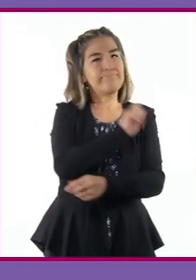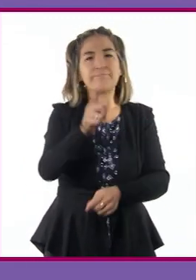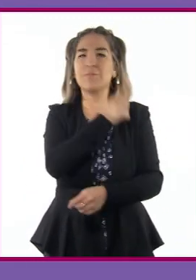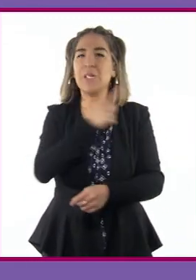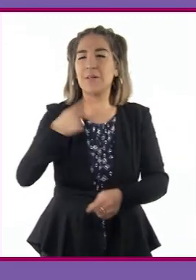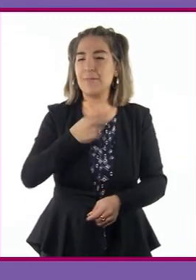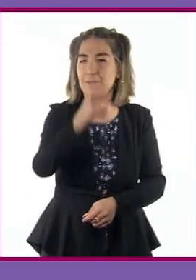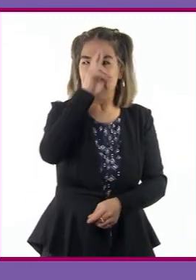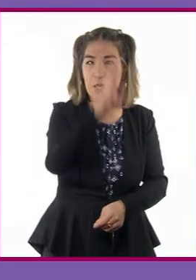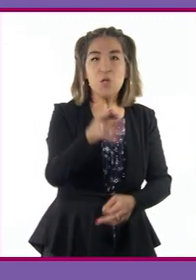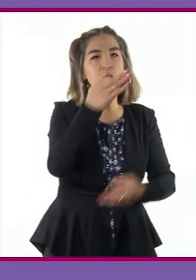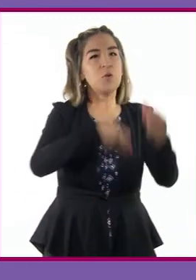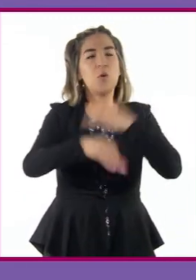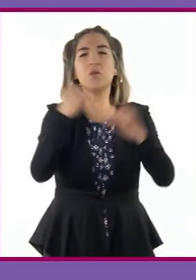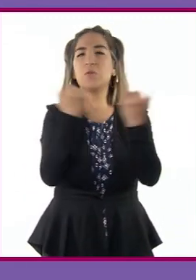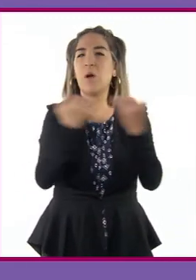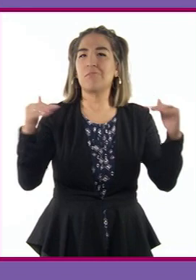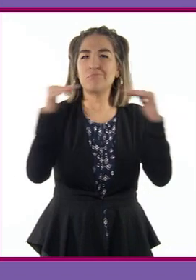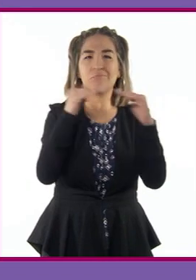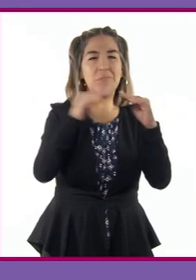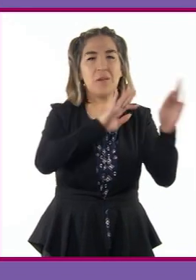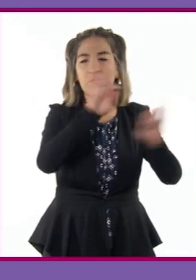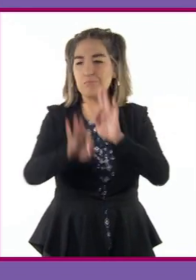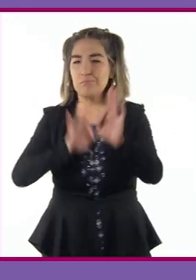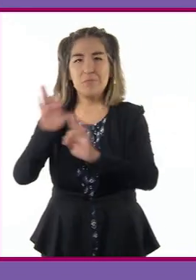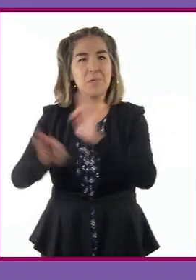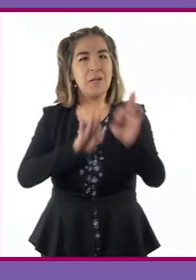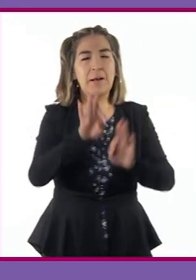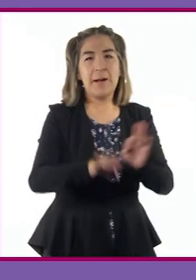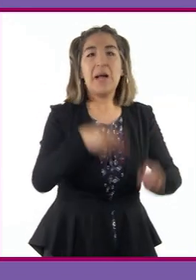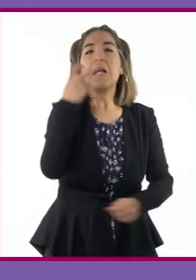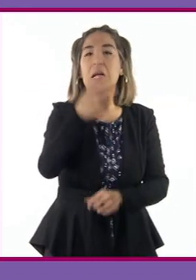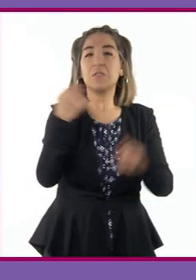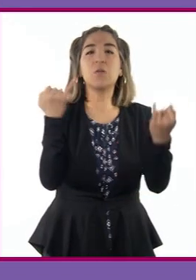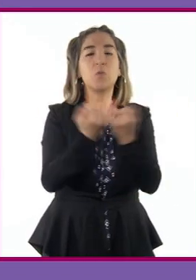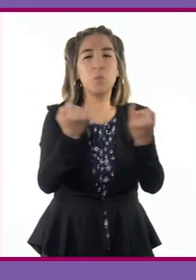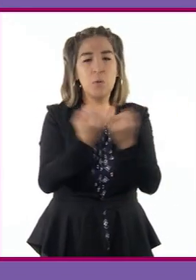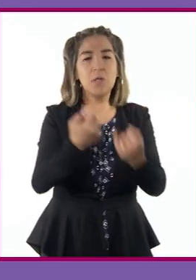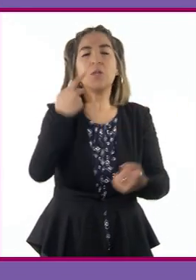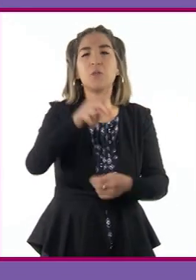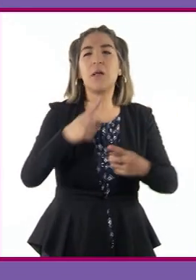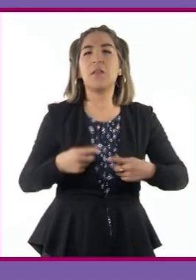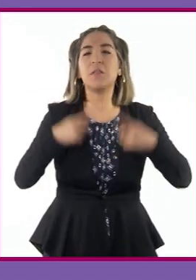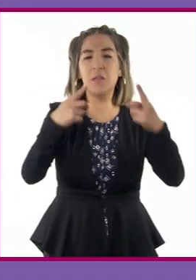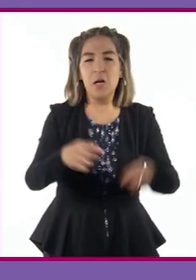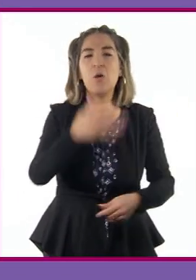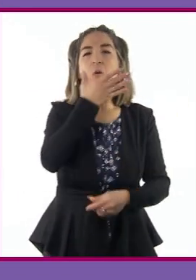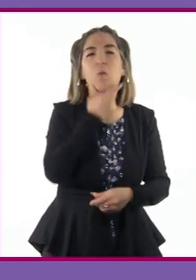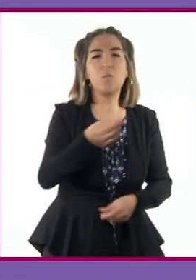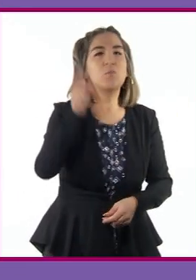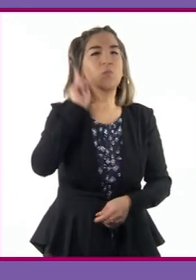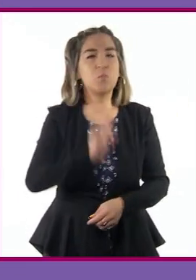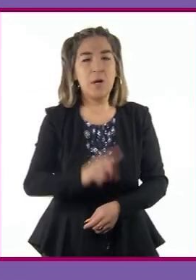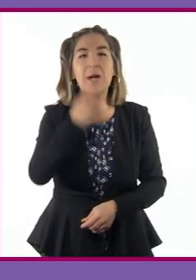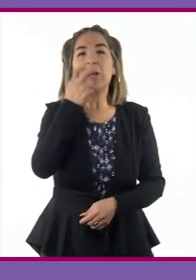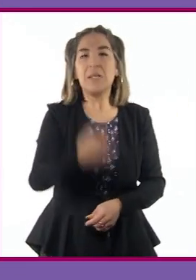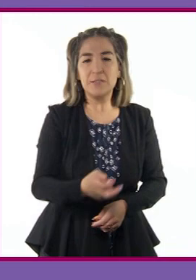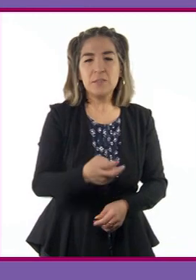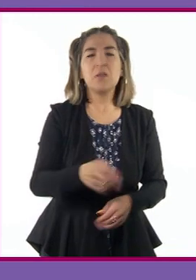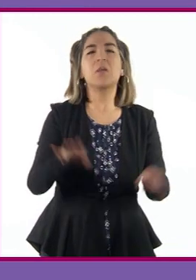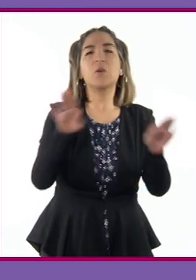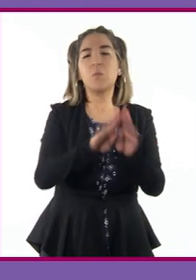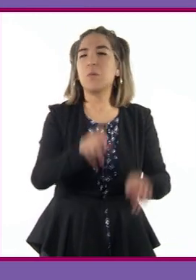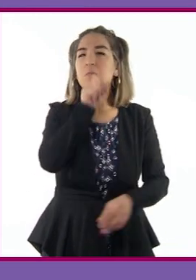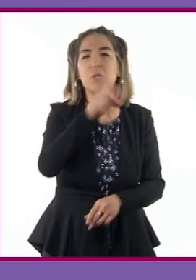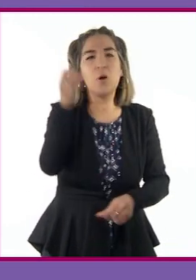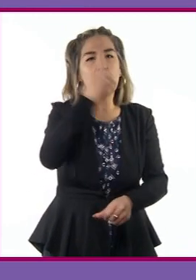y ser igual para todas las personas. Asimismo, deben garantizar que hombres y mujeres tengan acceso a las